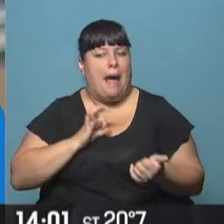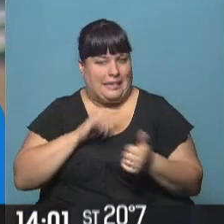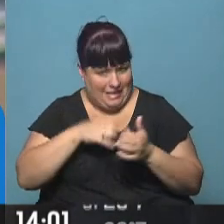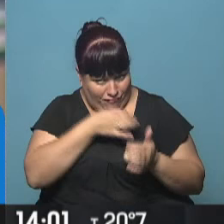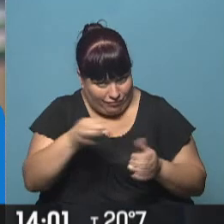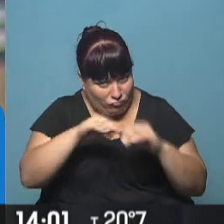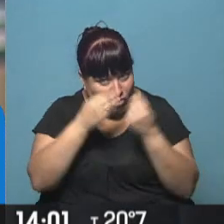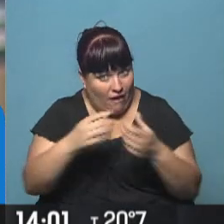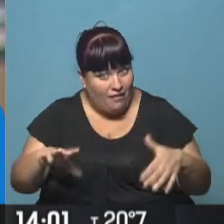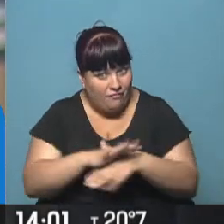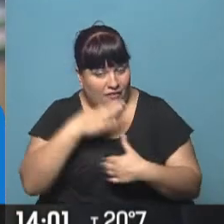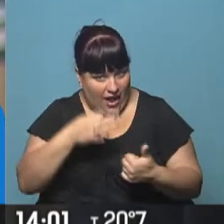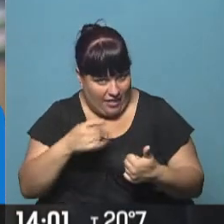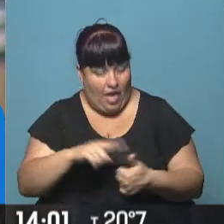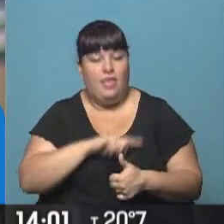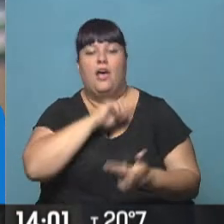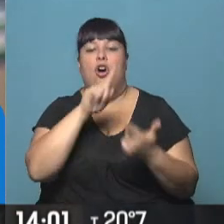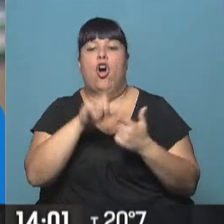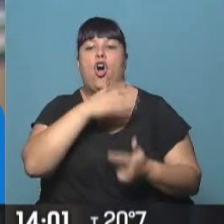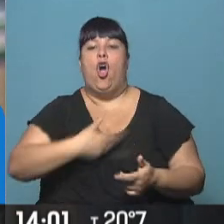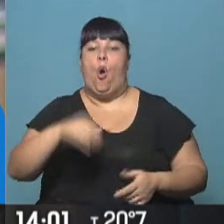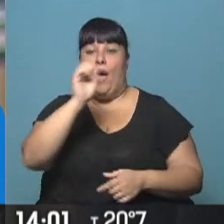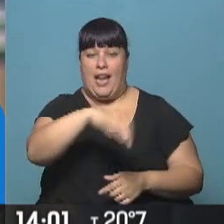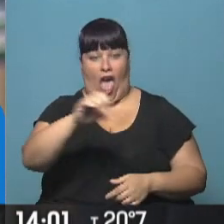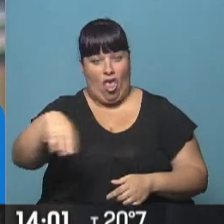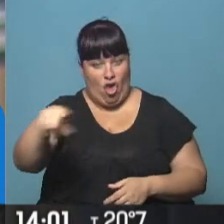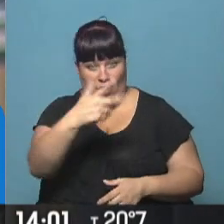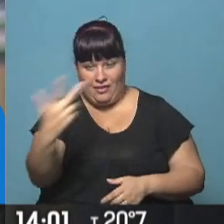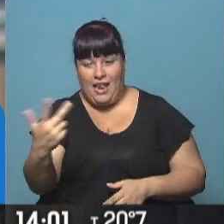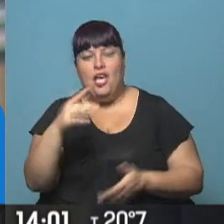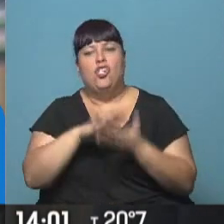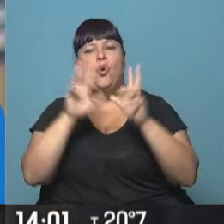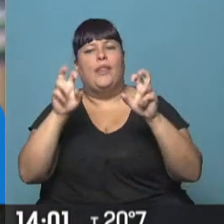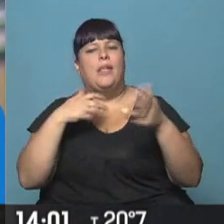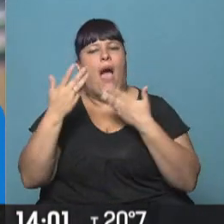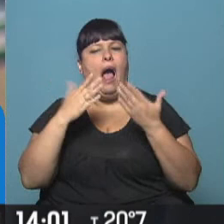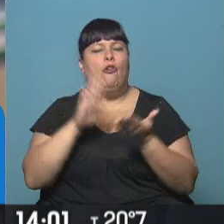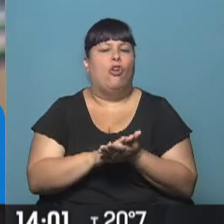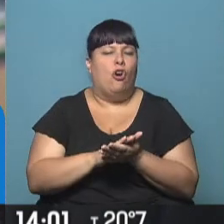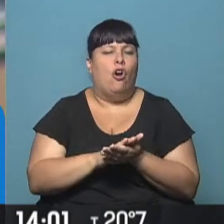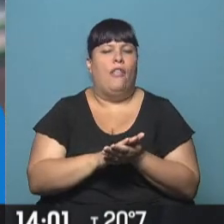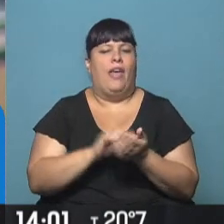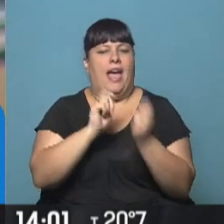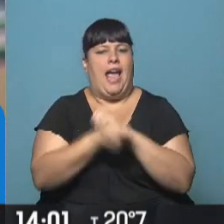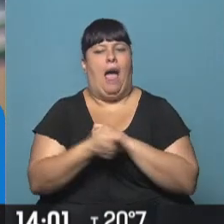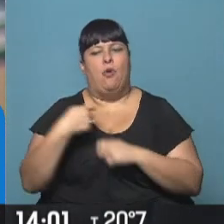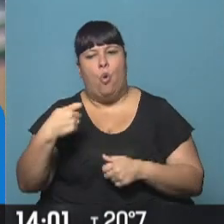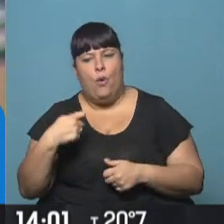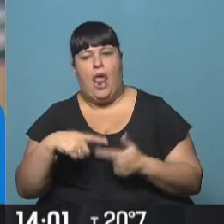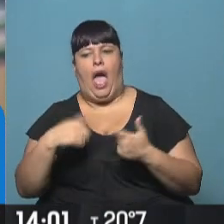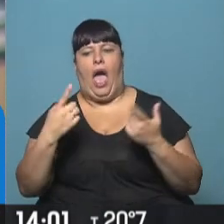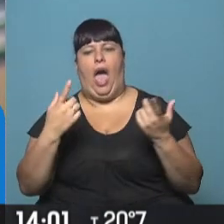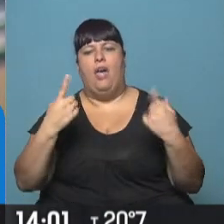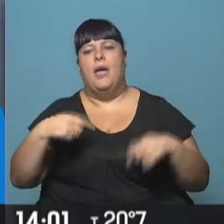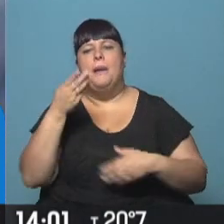si ese número es cierto. Y a los gobernadores presentes, con este tema que estamos hablando de la reforma previsional y de lo